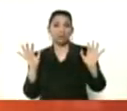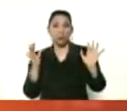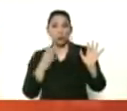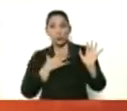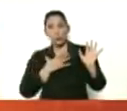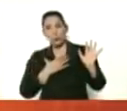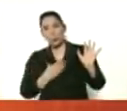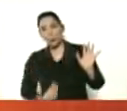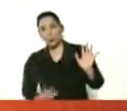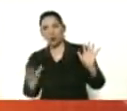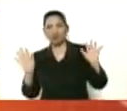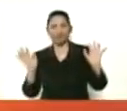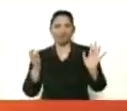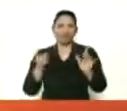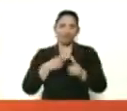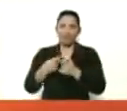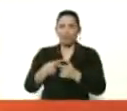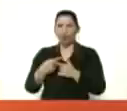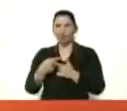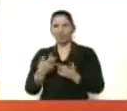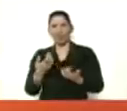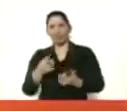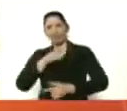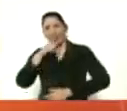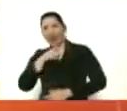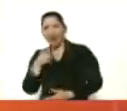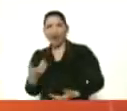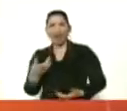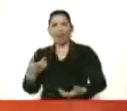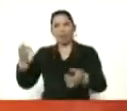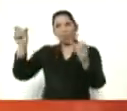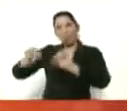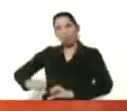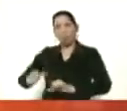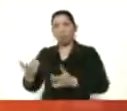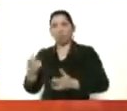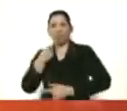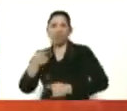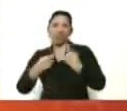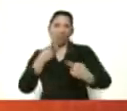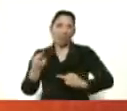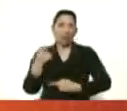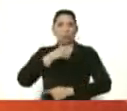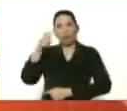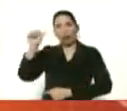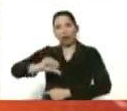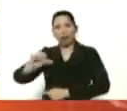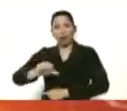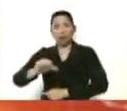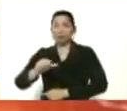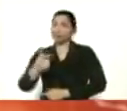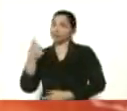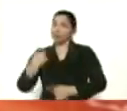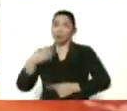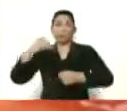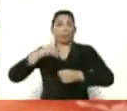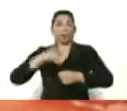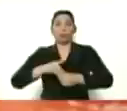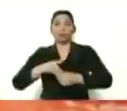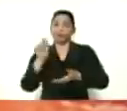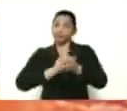lamentablemente, bueno, lleno de pesimismo, de mal augurio, bueno, big data, pues, toma